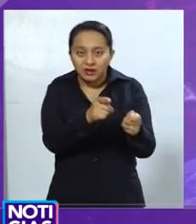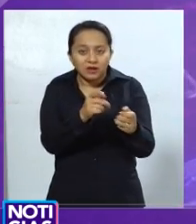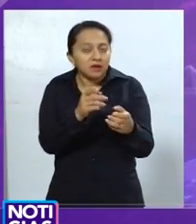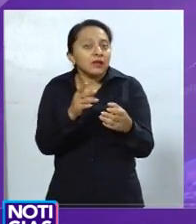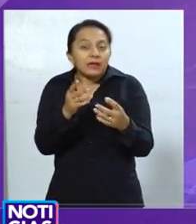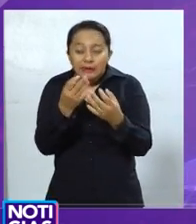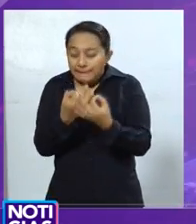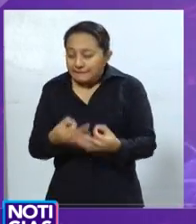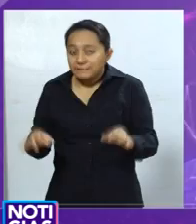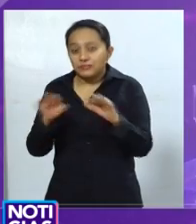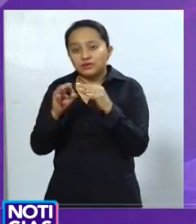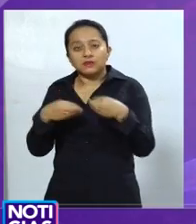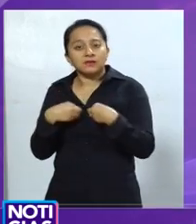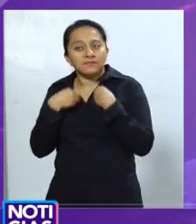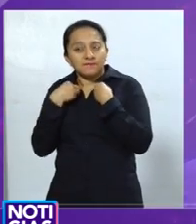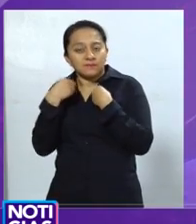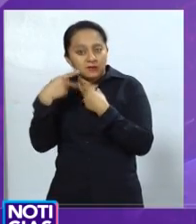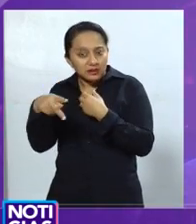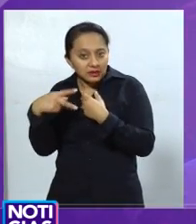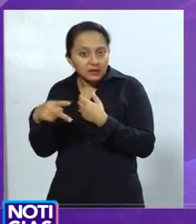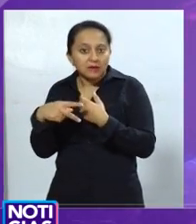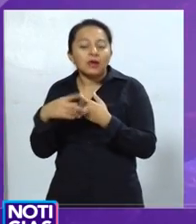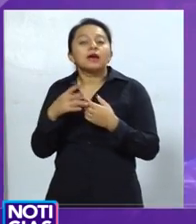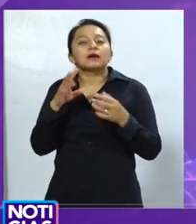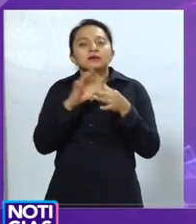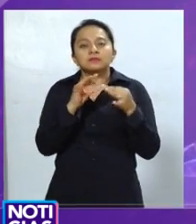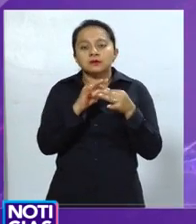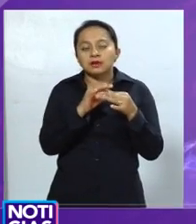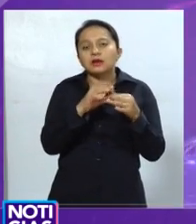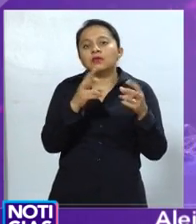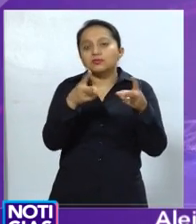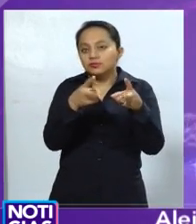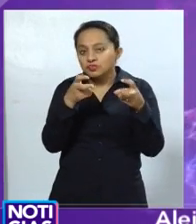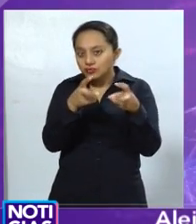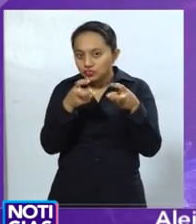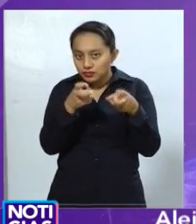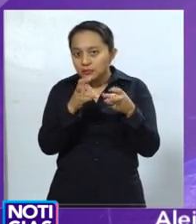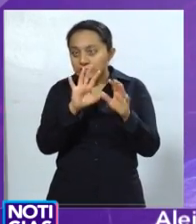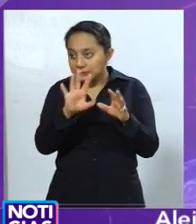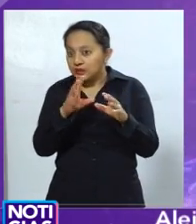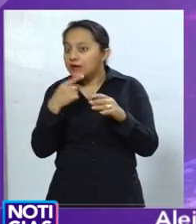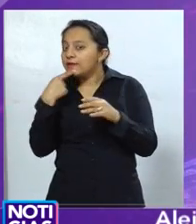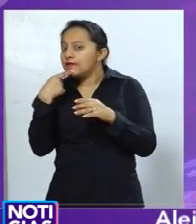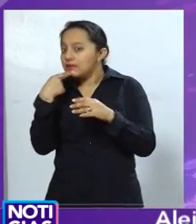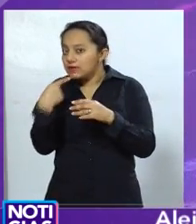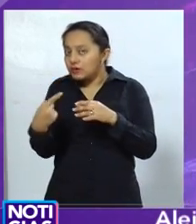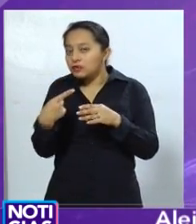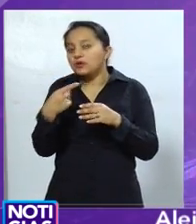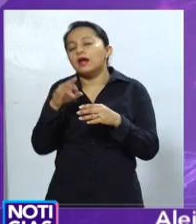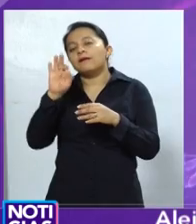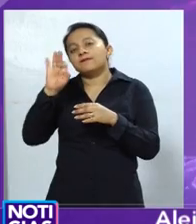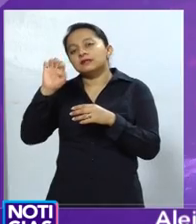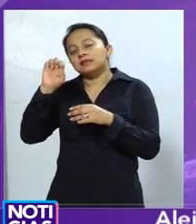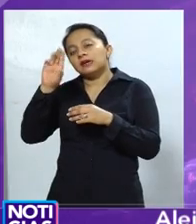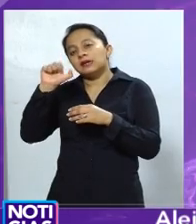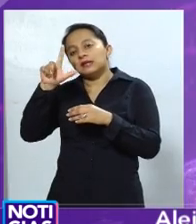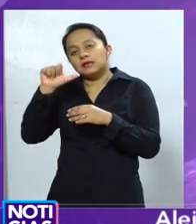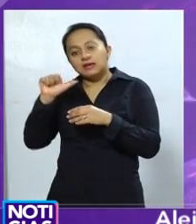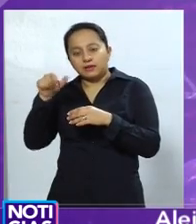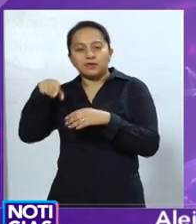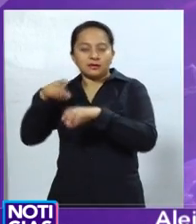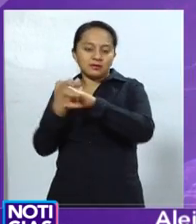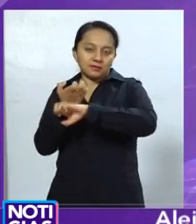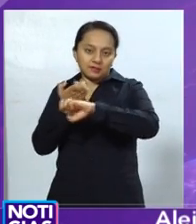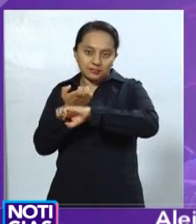correspondientes ante la fiscalía general del estado prácticamente en lo que llevamos del año estamos hablando alrededor de las 100 denuncias que